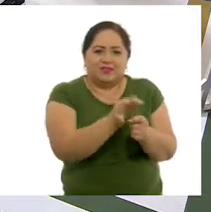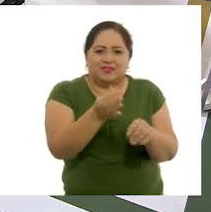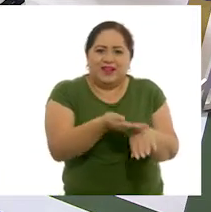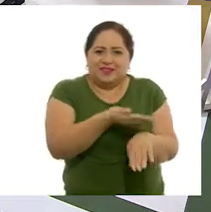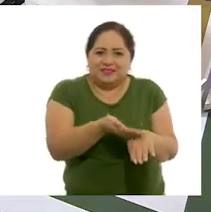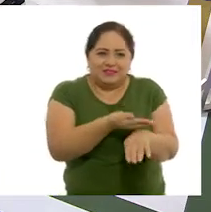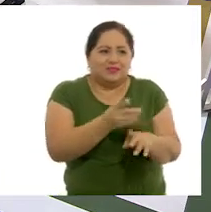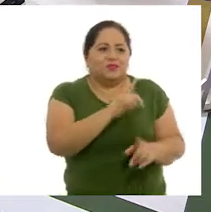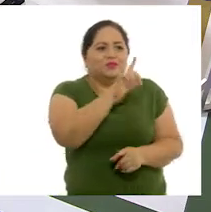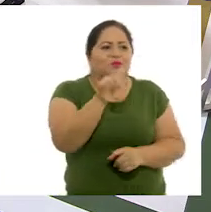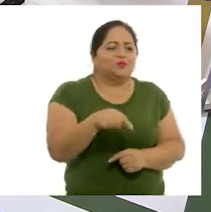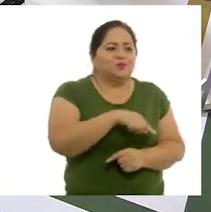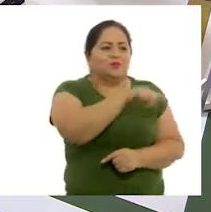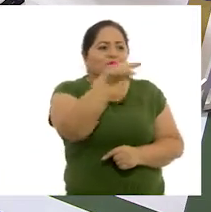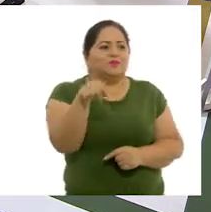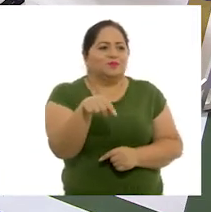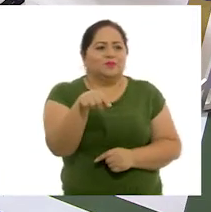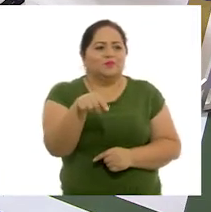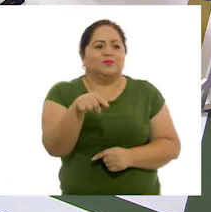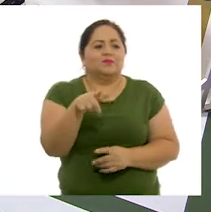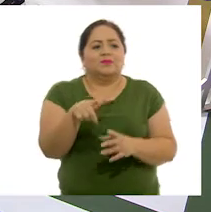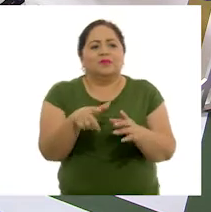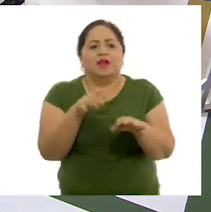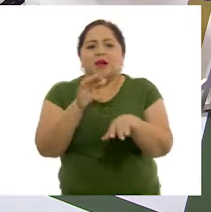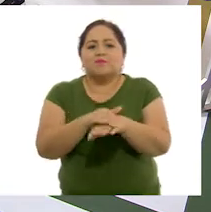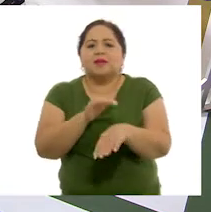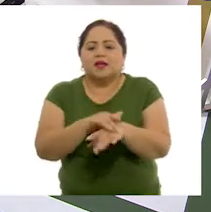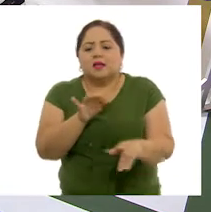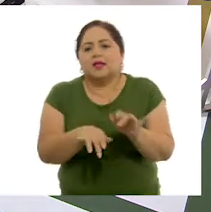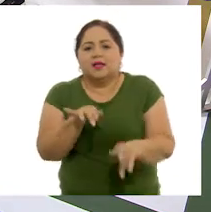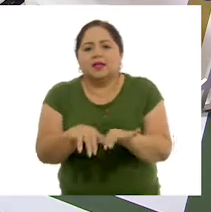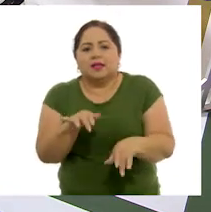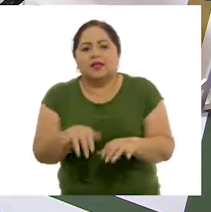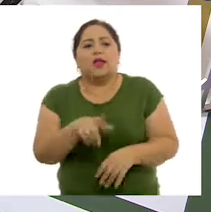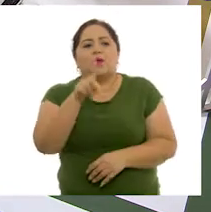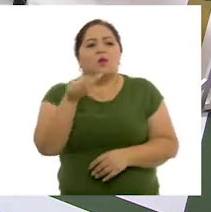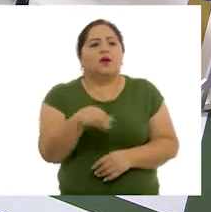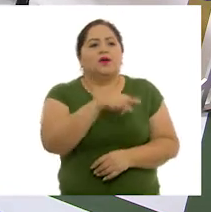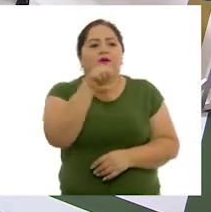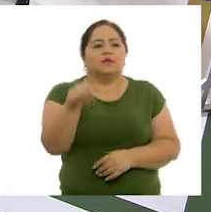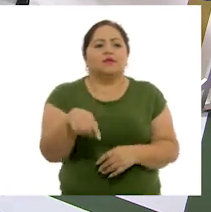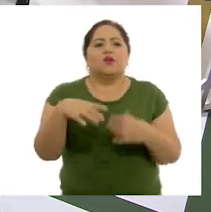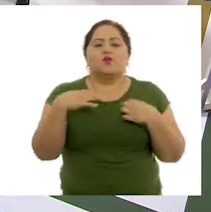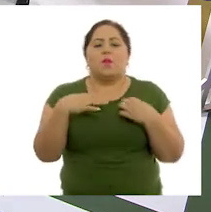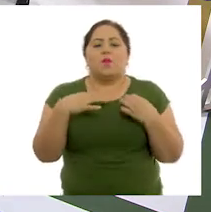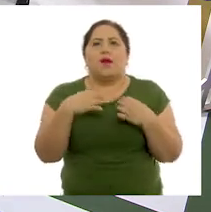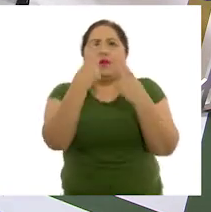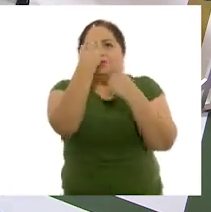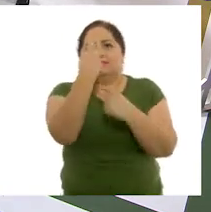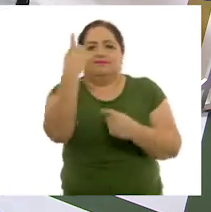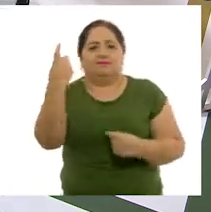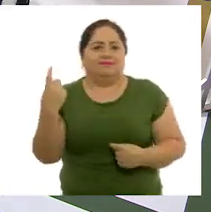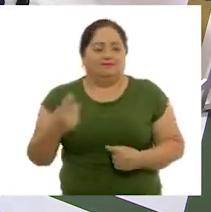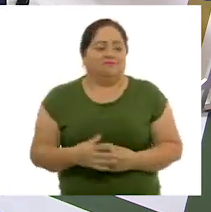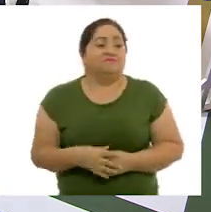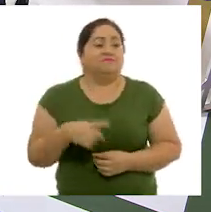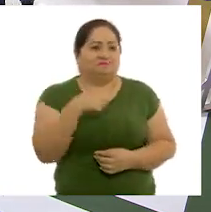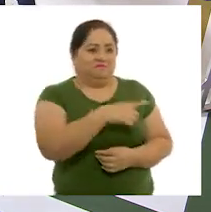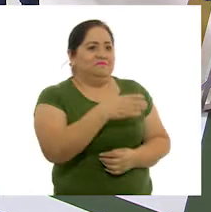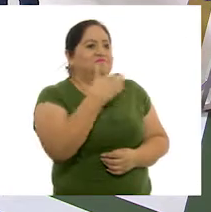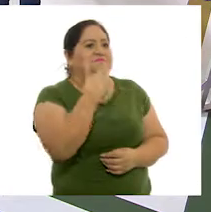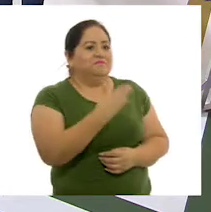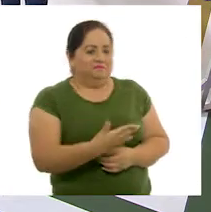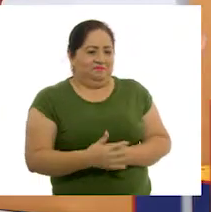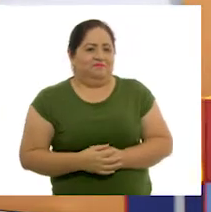un calcetín. Aquí se viene a chatear con las amigas. Y aquí con la ropa. Ah, muy bien. ¿Qué se te